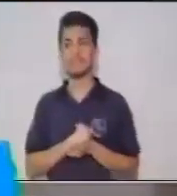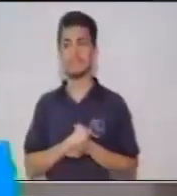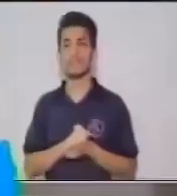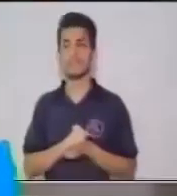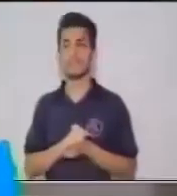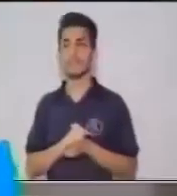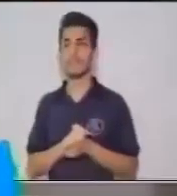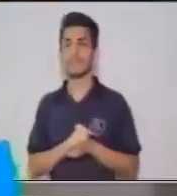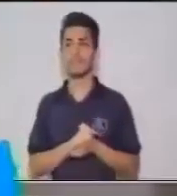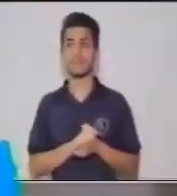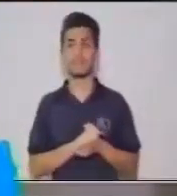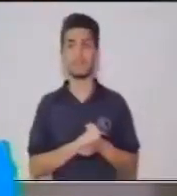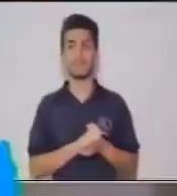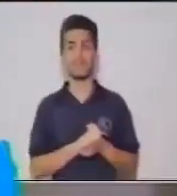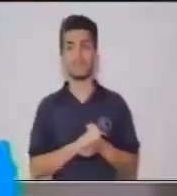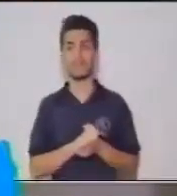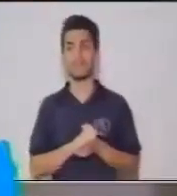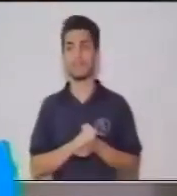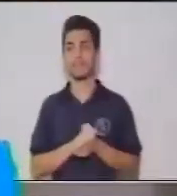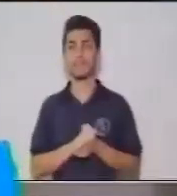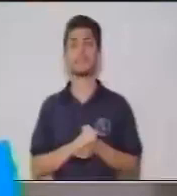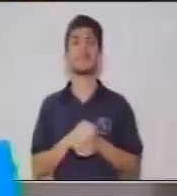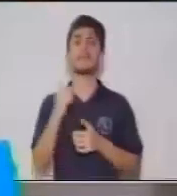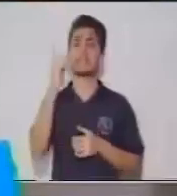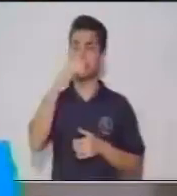como familia de palabras? Salado.